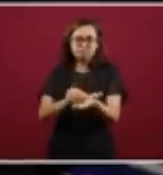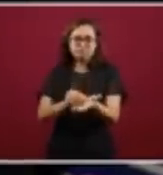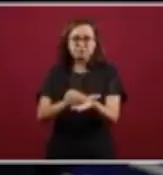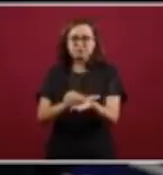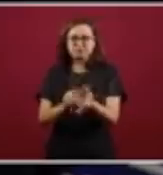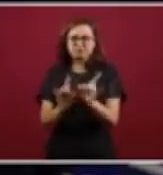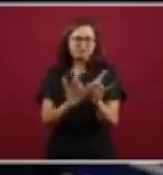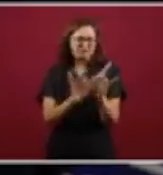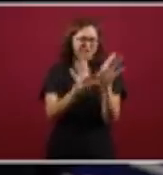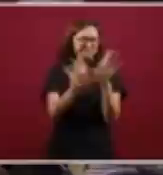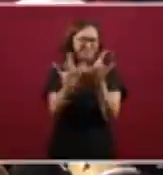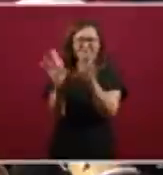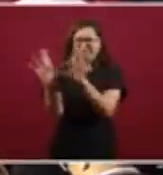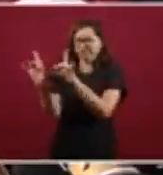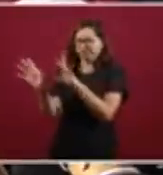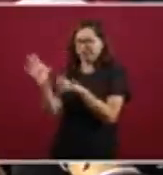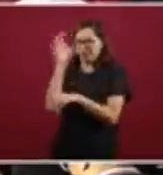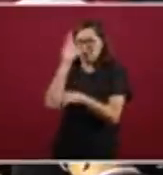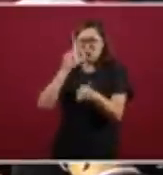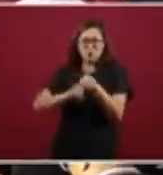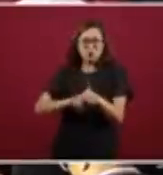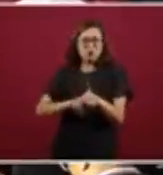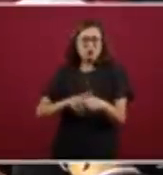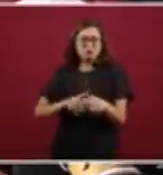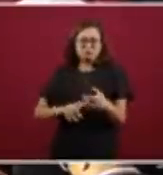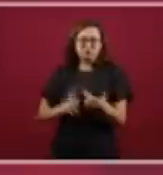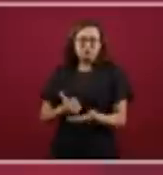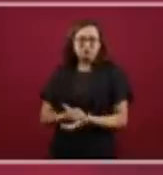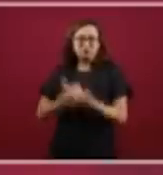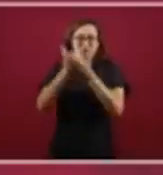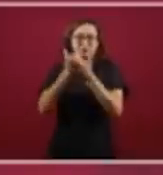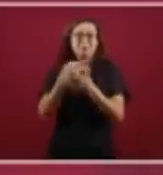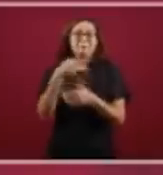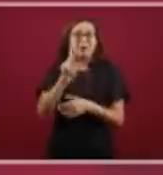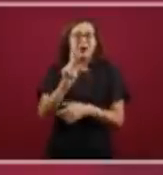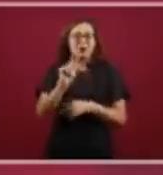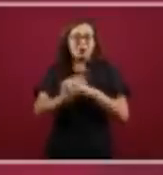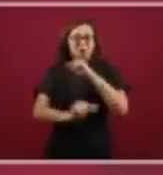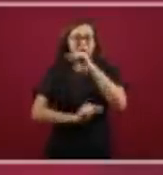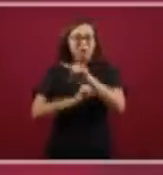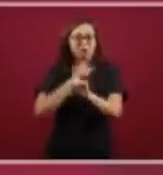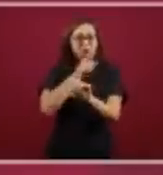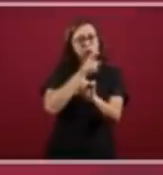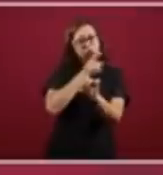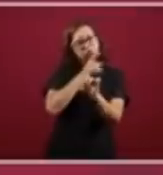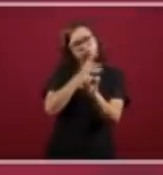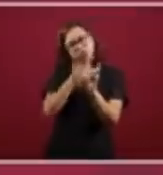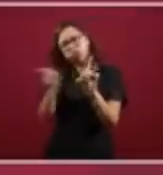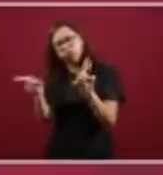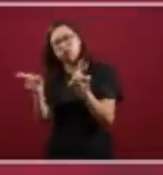ante cualquier calamidad, pero sí se alteró con el modelo neoliberal,